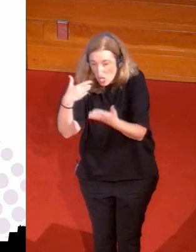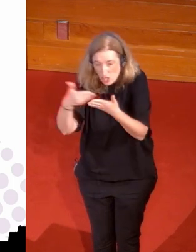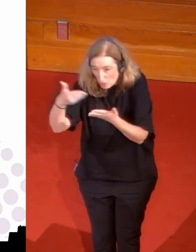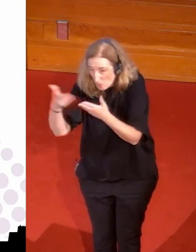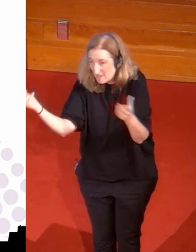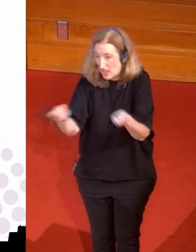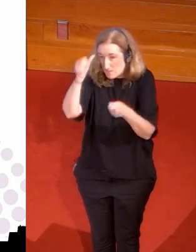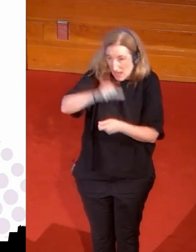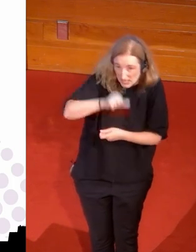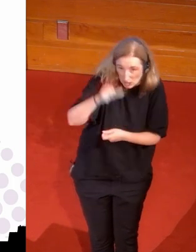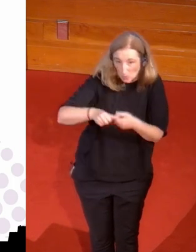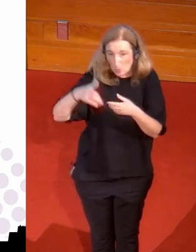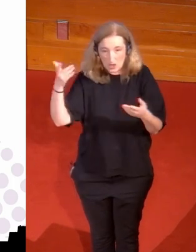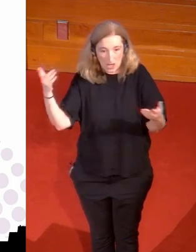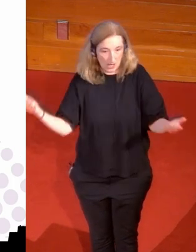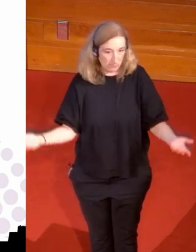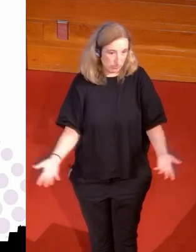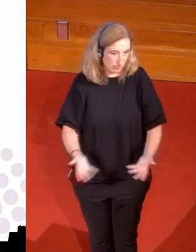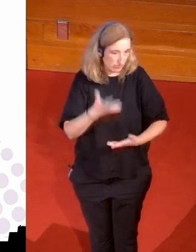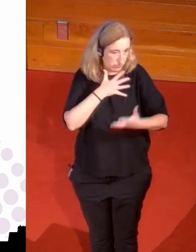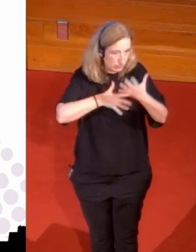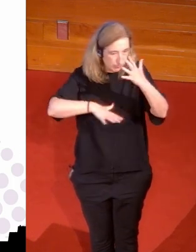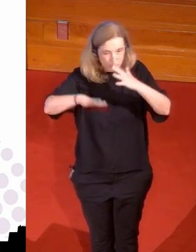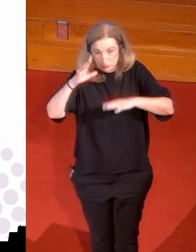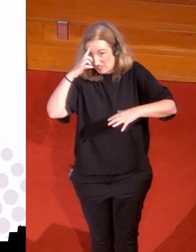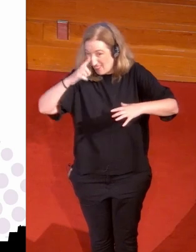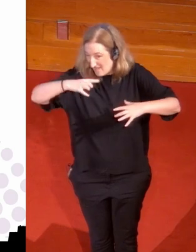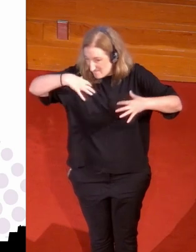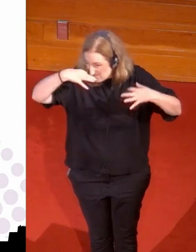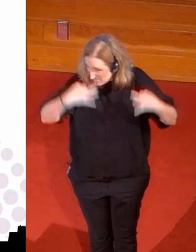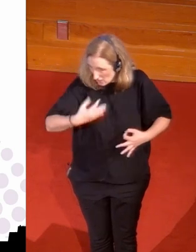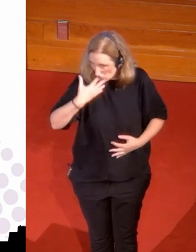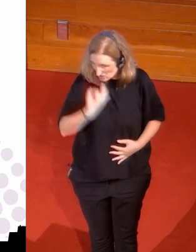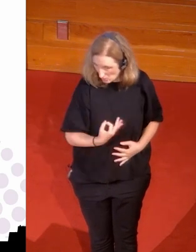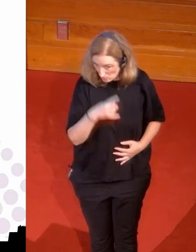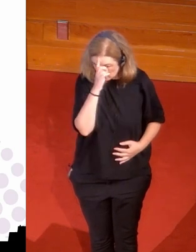documentales y películas todavía no sabemos al